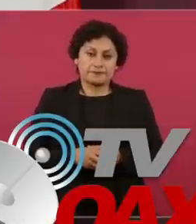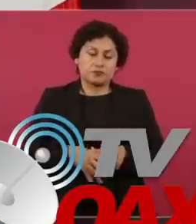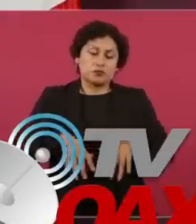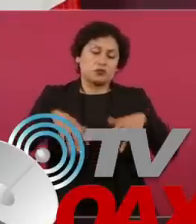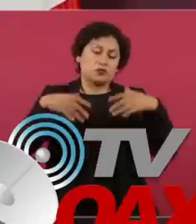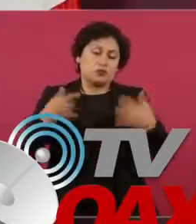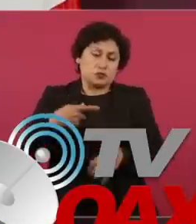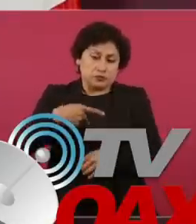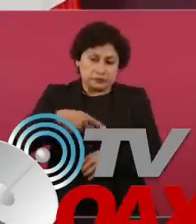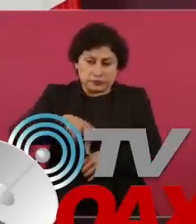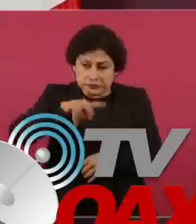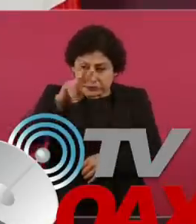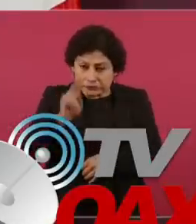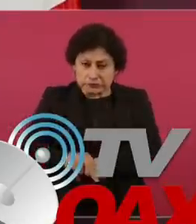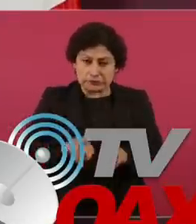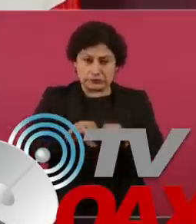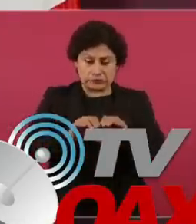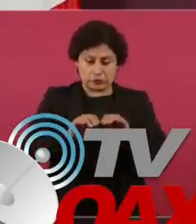bellísimo,